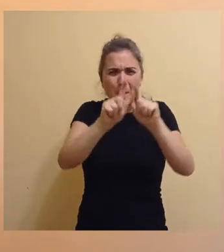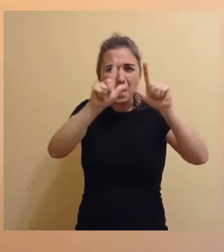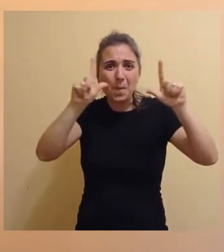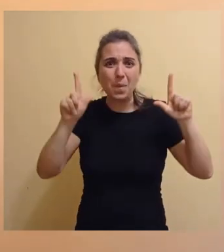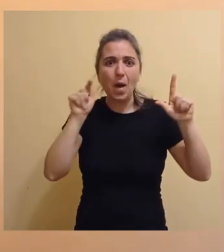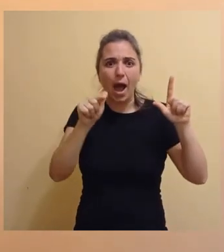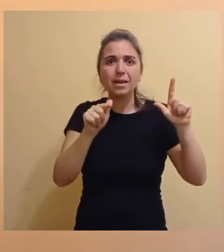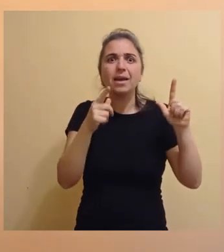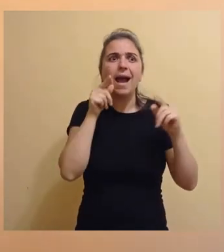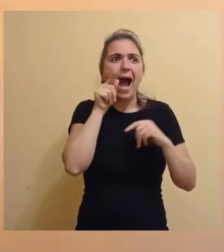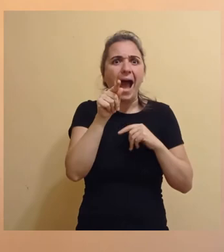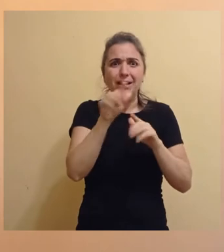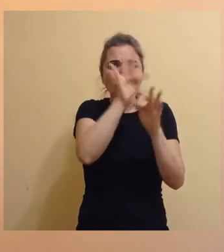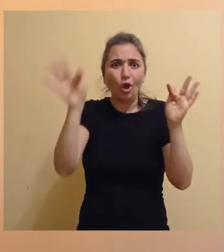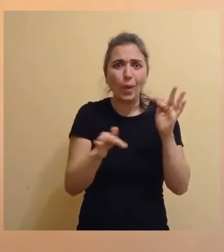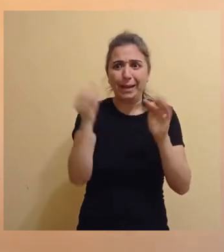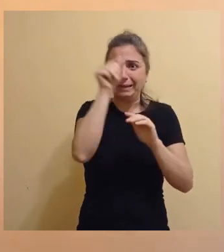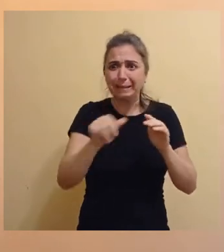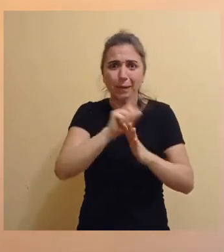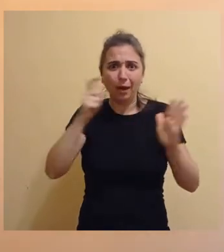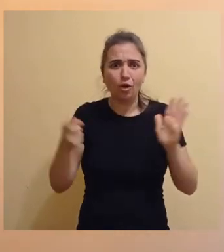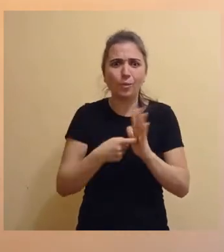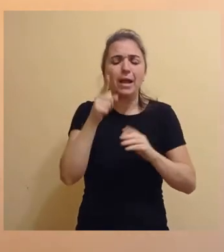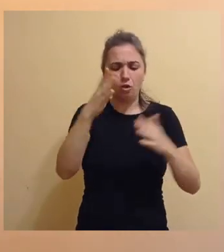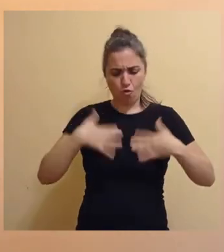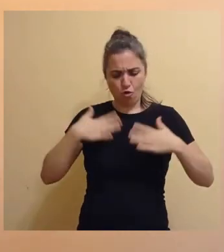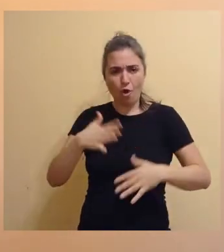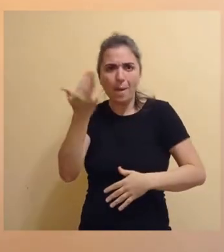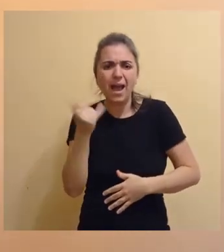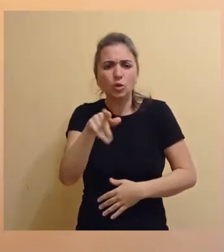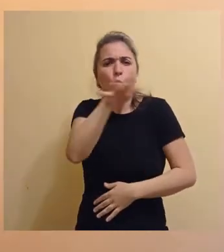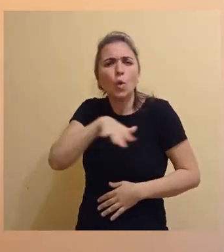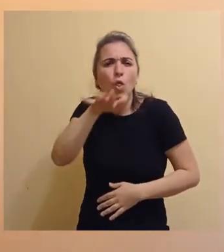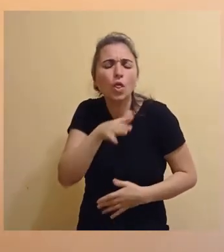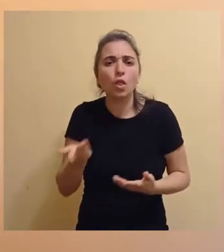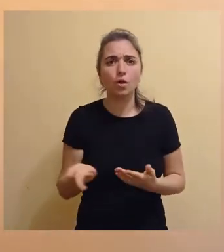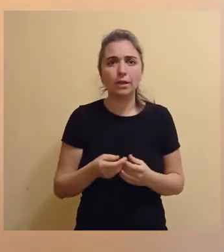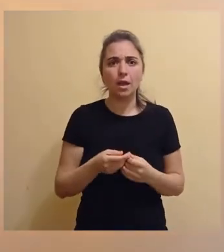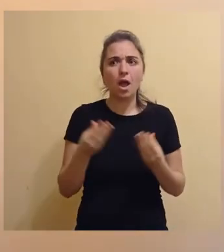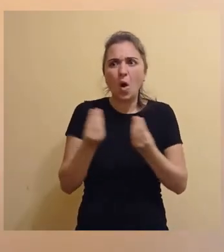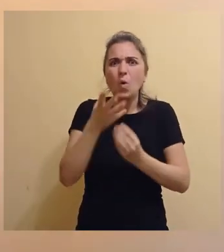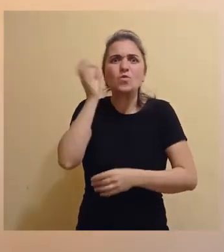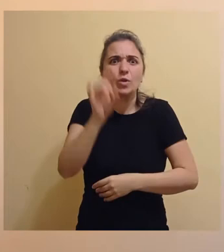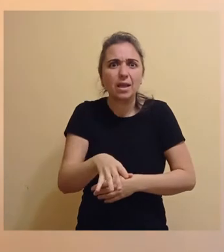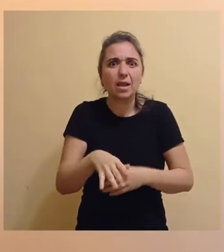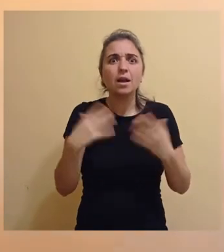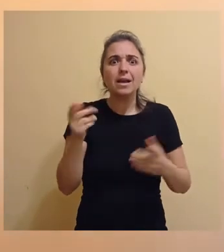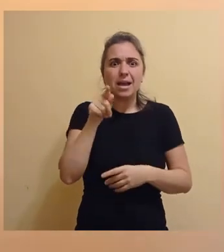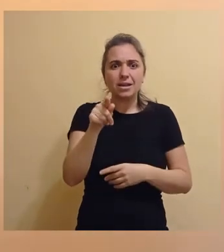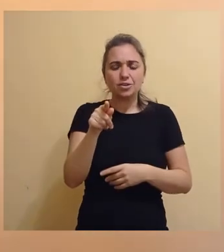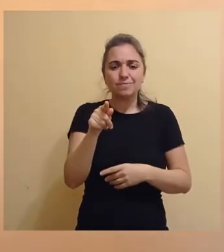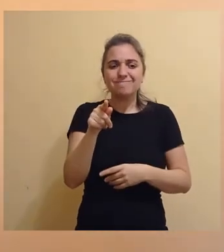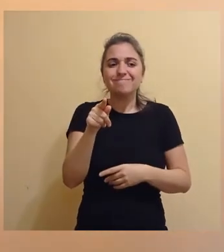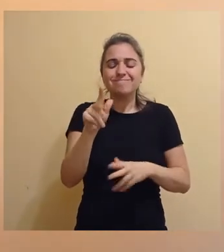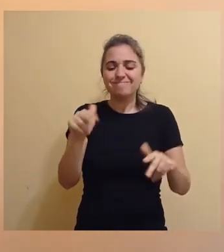este cibercontrol, ¿no? Es dónde estás, en 24/7, ¿dónde estás, ¿no? ¿Qué llevas puesto? ¿En qué sitio estás, ¿no?